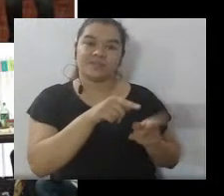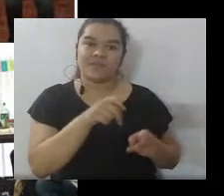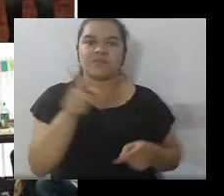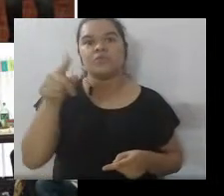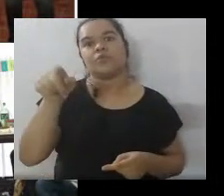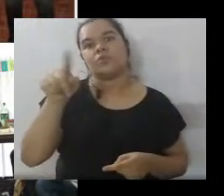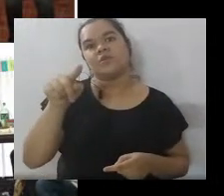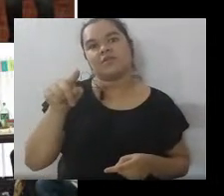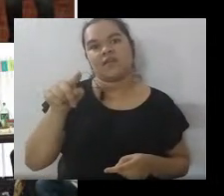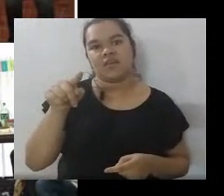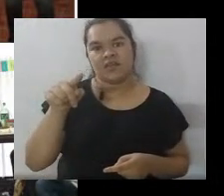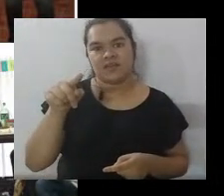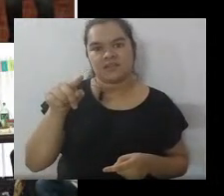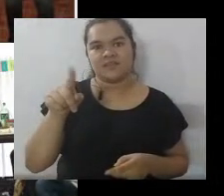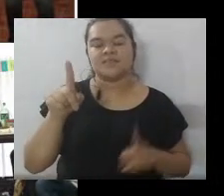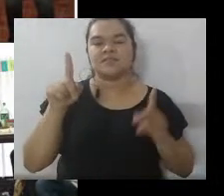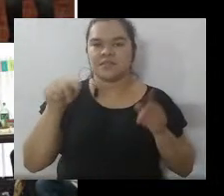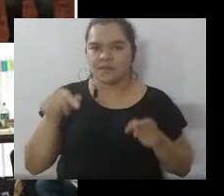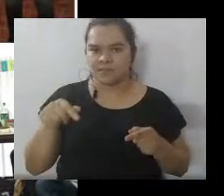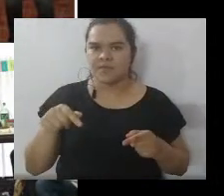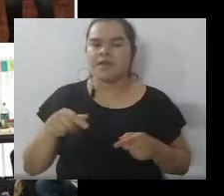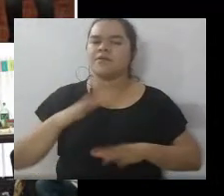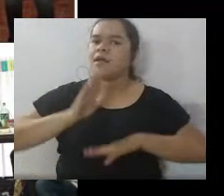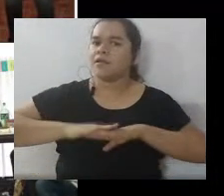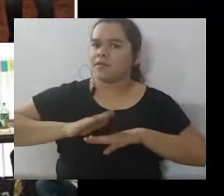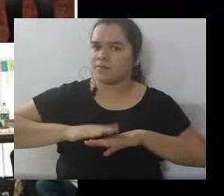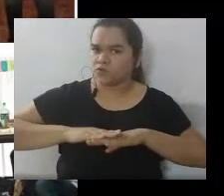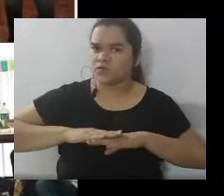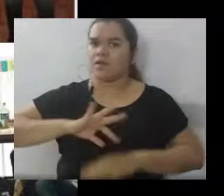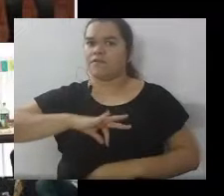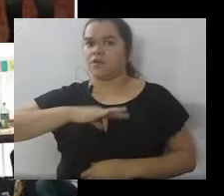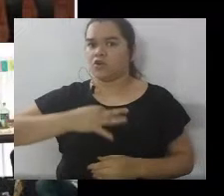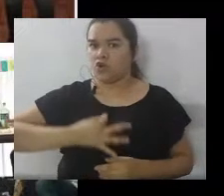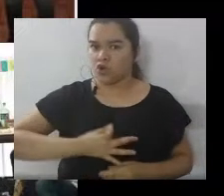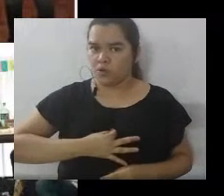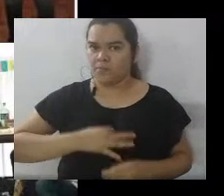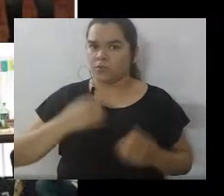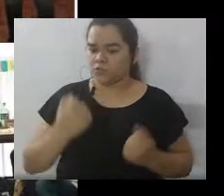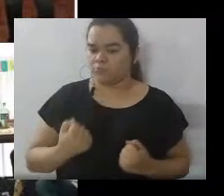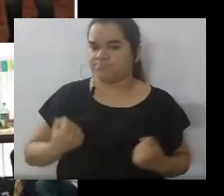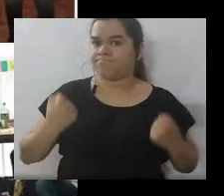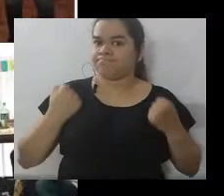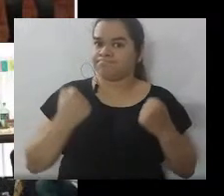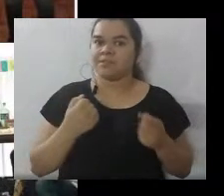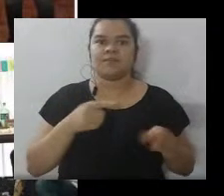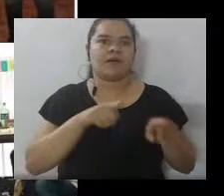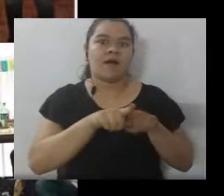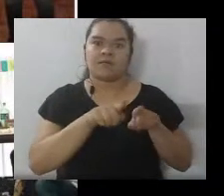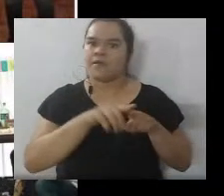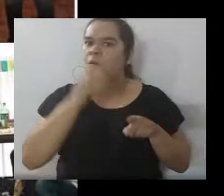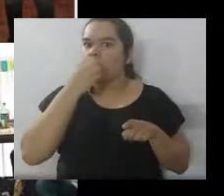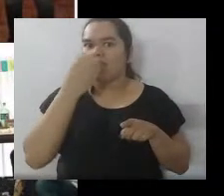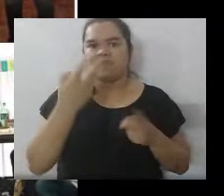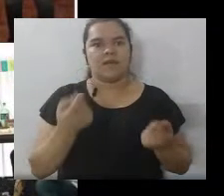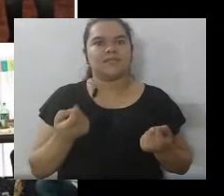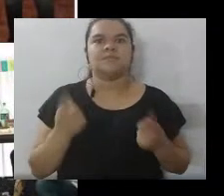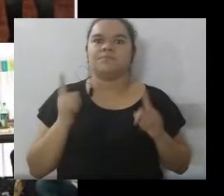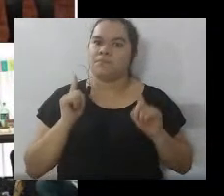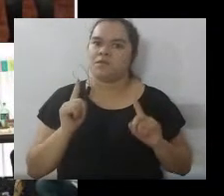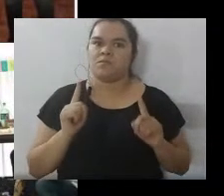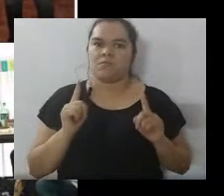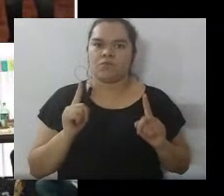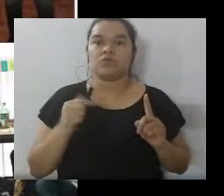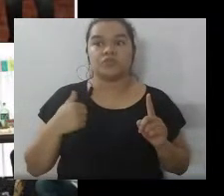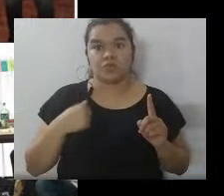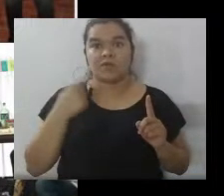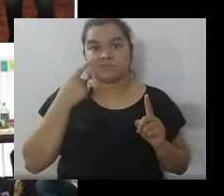olviden de disciplina, esfuerzo, compromiso, que eso es común a todas las carreras, ¿sí? Y eso fui